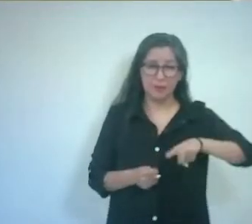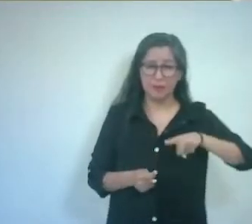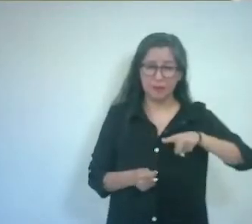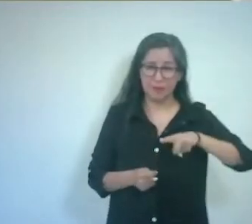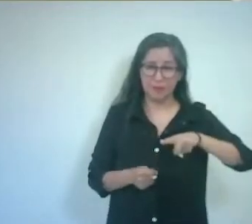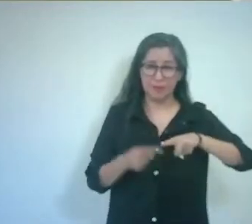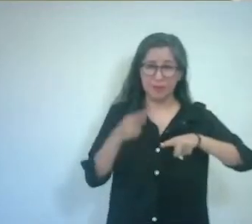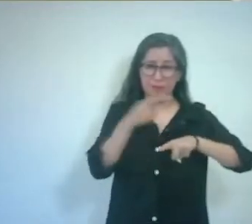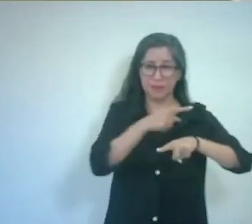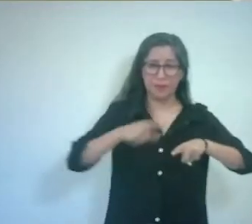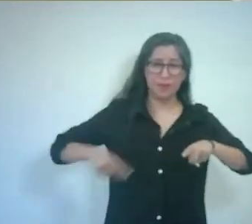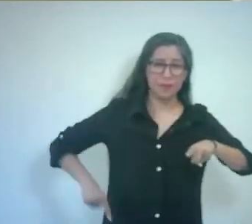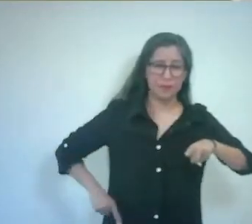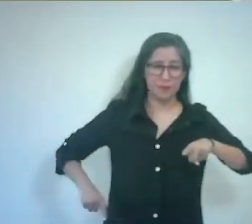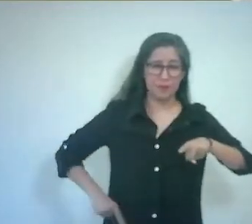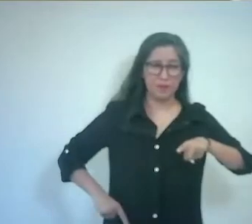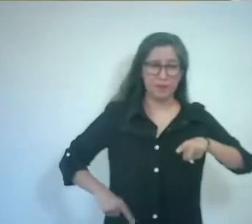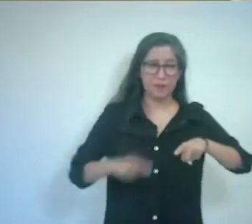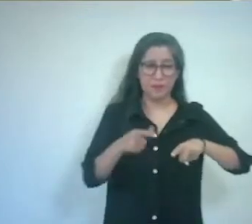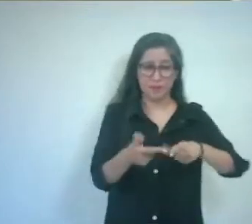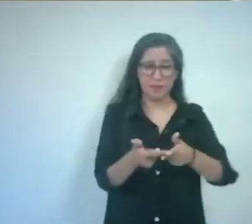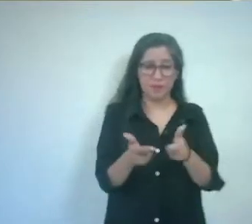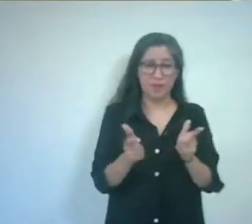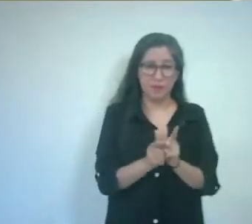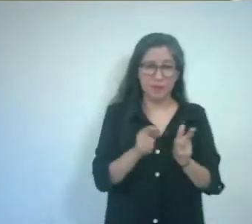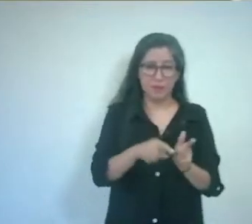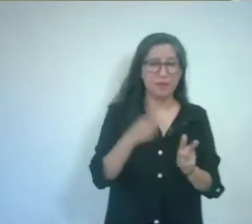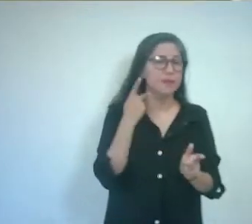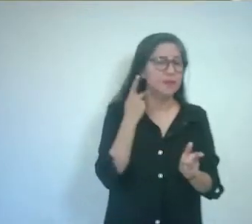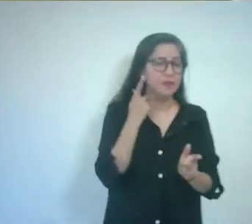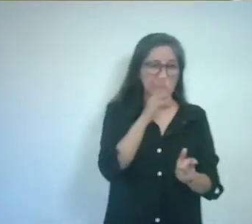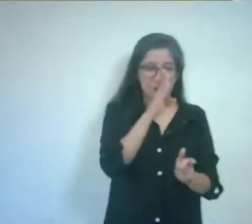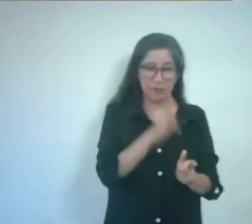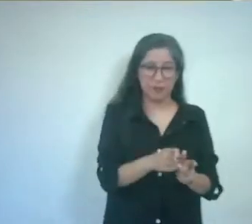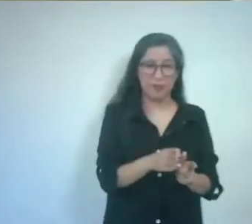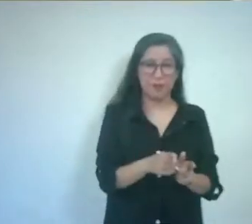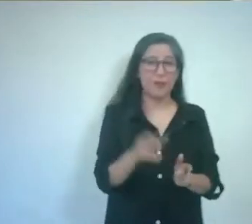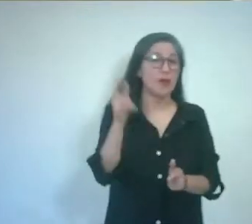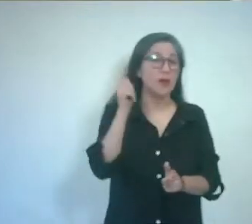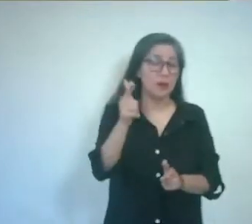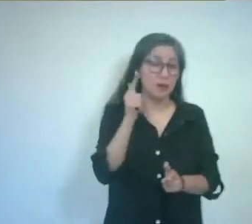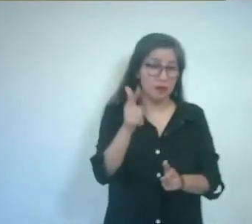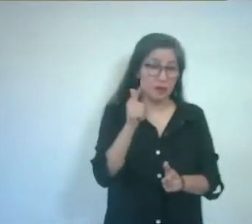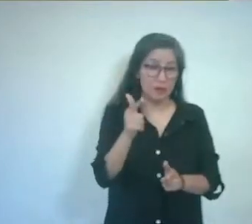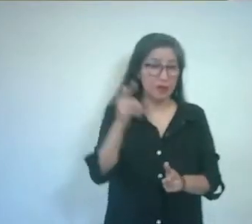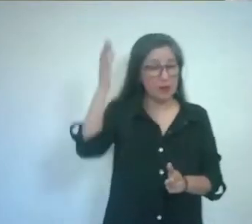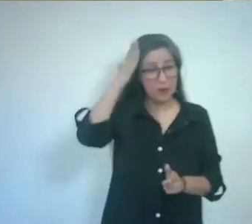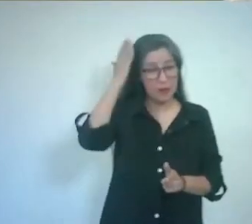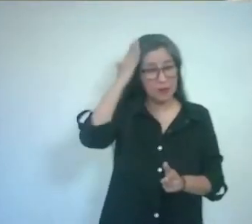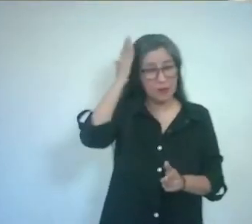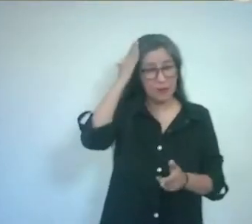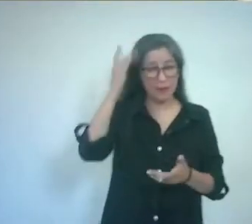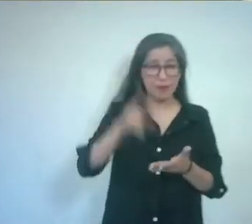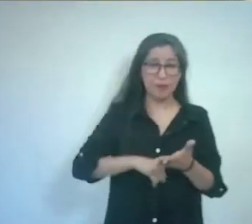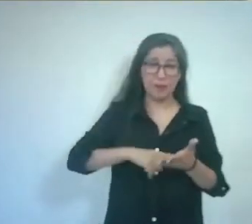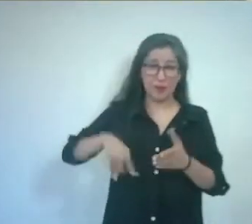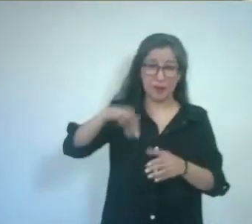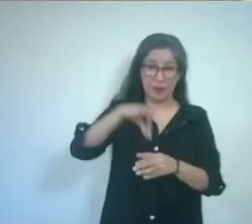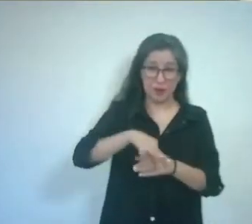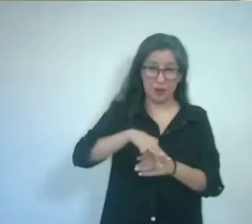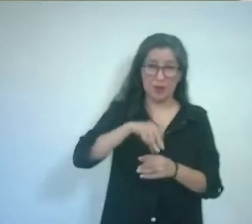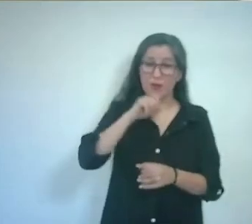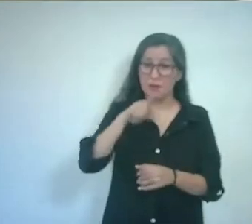un partido político en específico. Esperemos que tanto las autoridades electorales como las autoridades de la